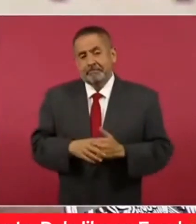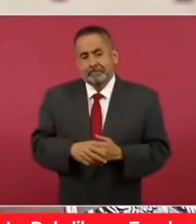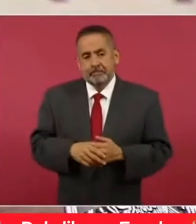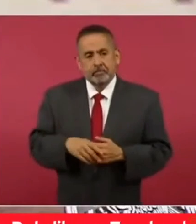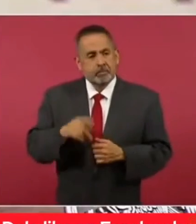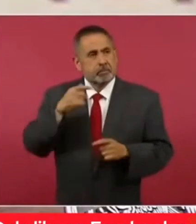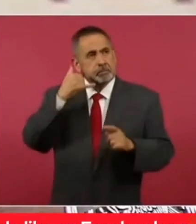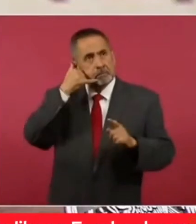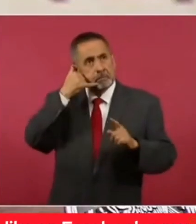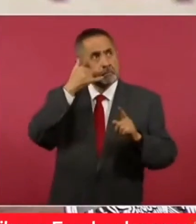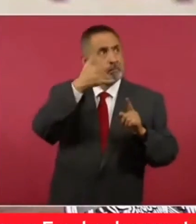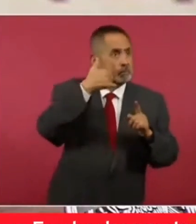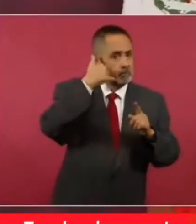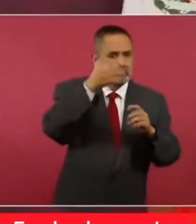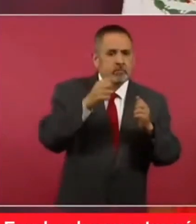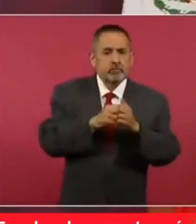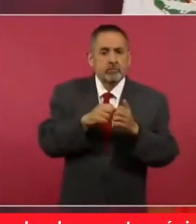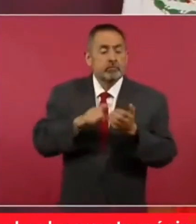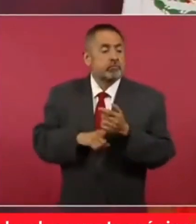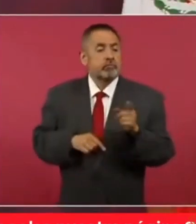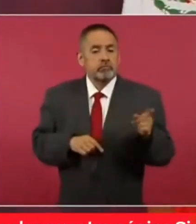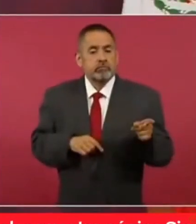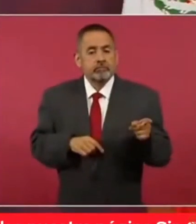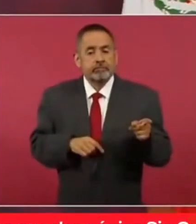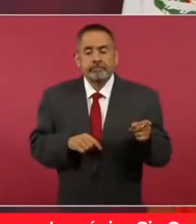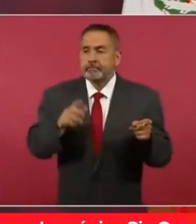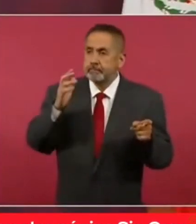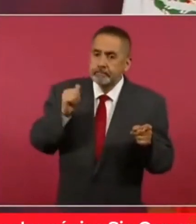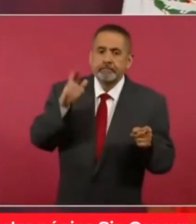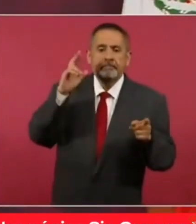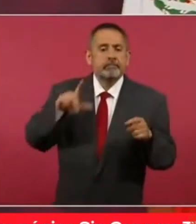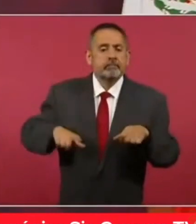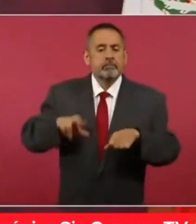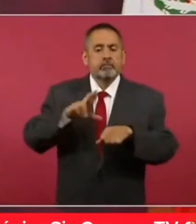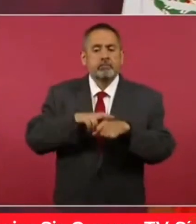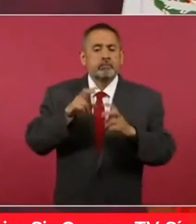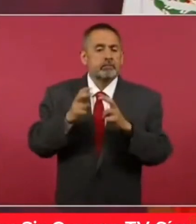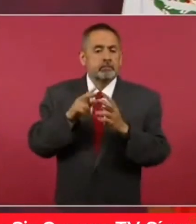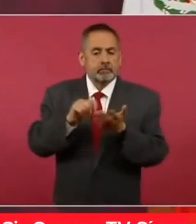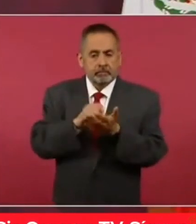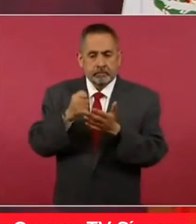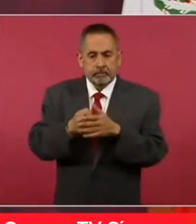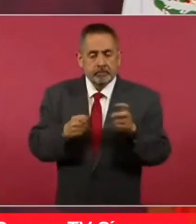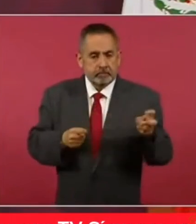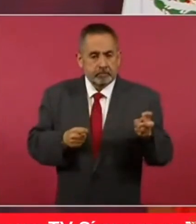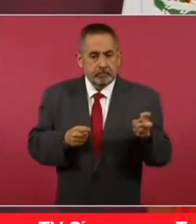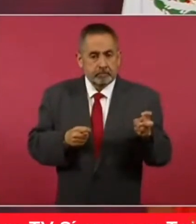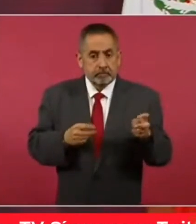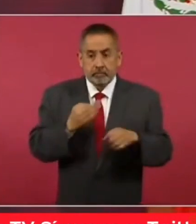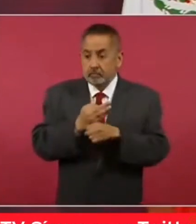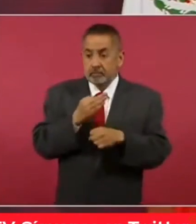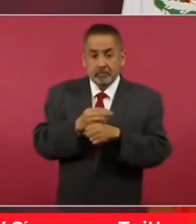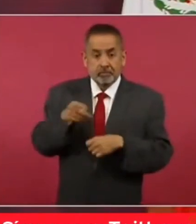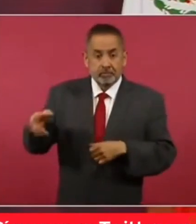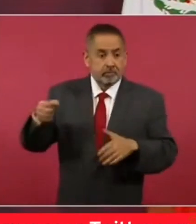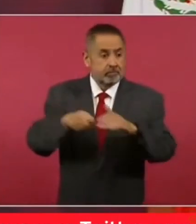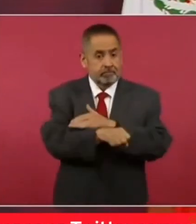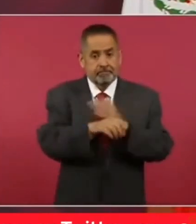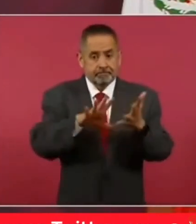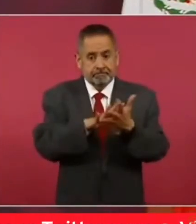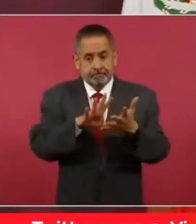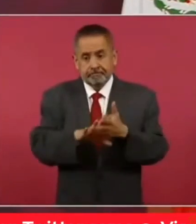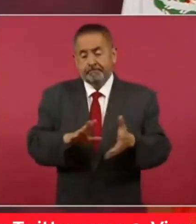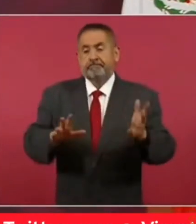su llamada con el que era gobernador de Tamaulipas, que por cierto está en la